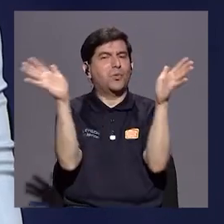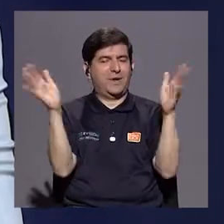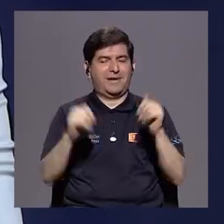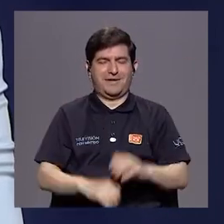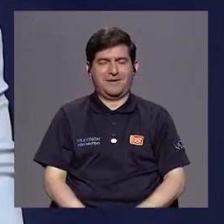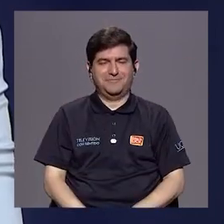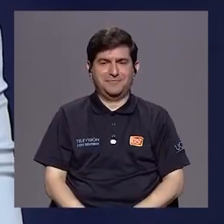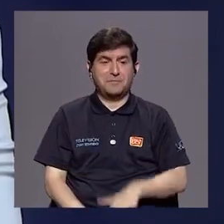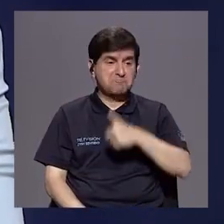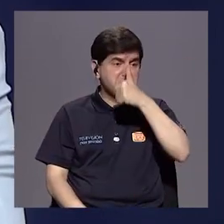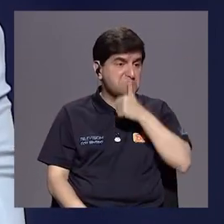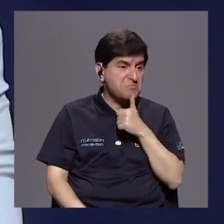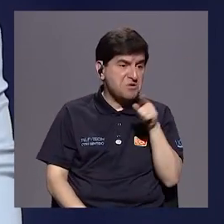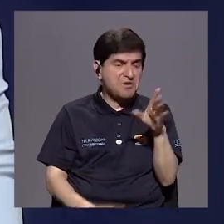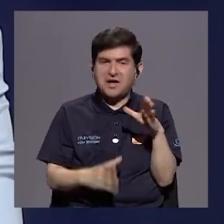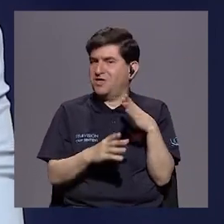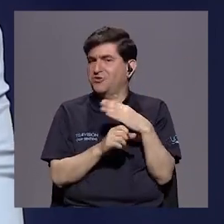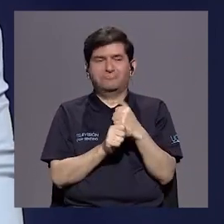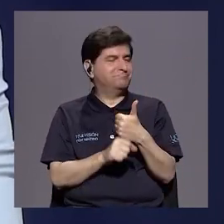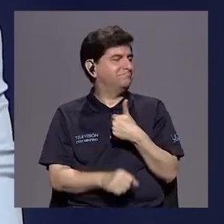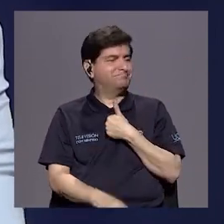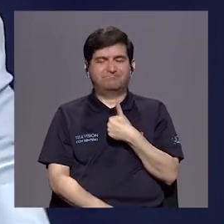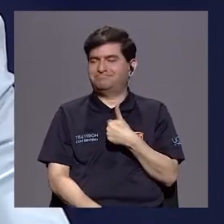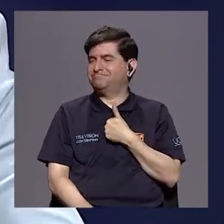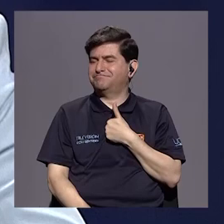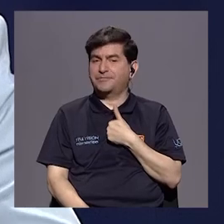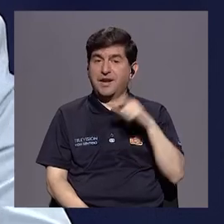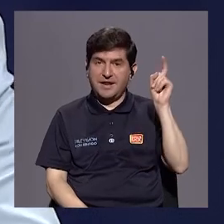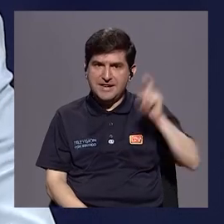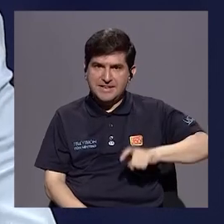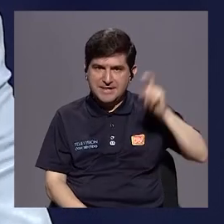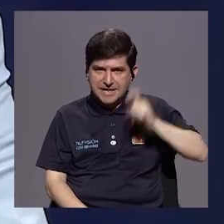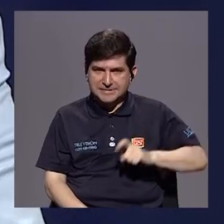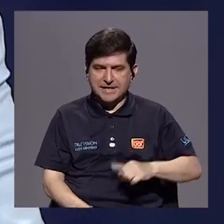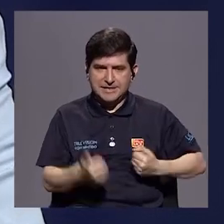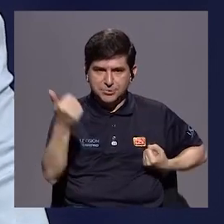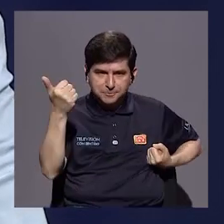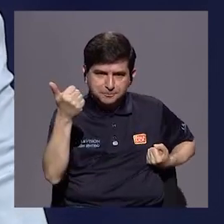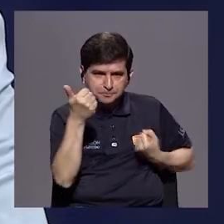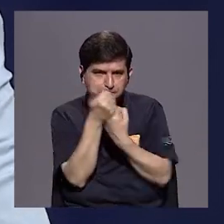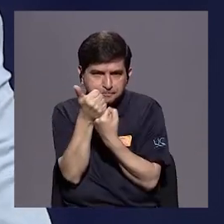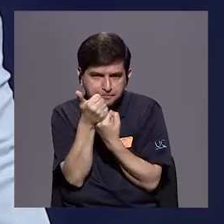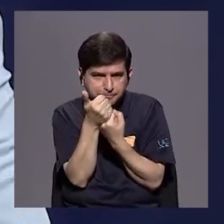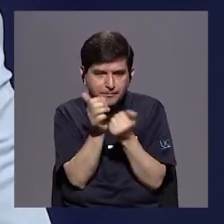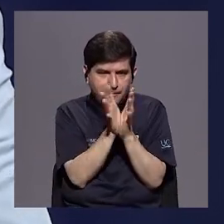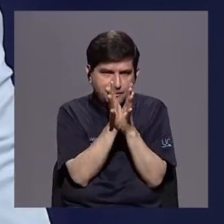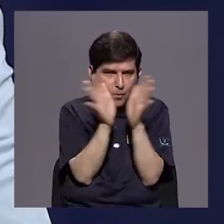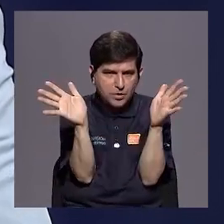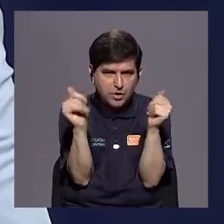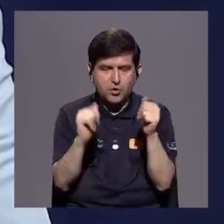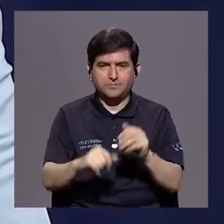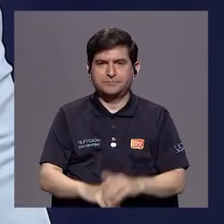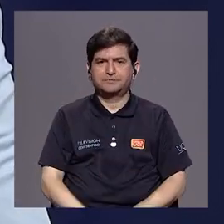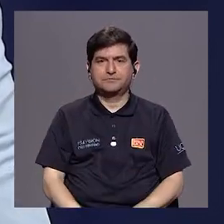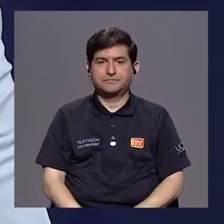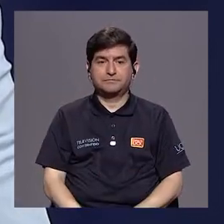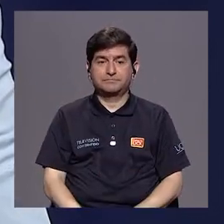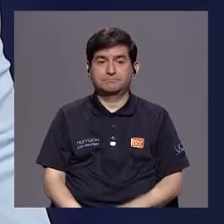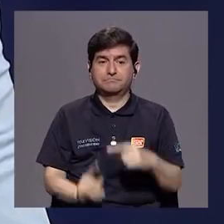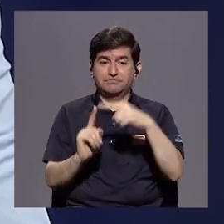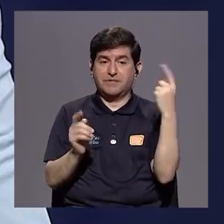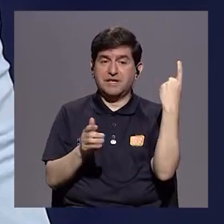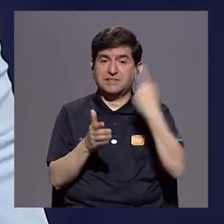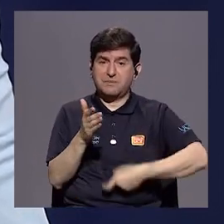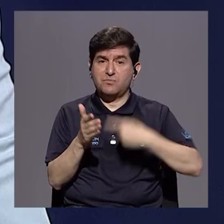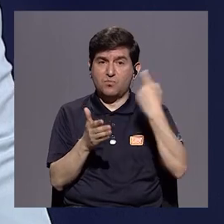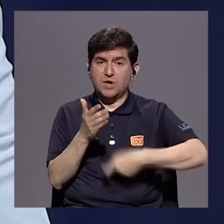porque el privado no lo va a hacer por sí mismo va a requerir un apoyo de lo público que tendrá que venir de